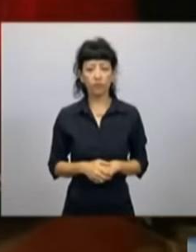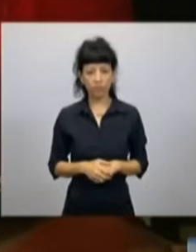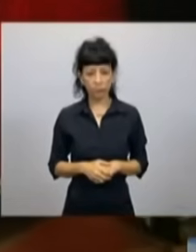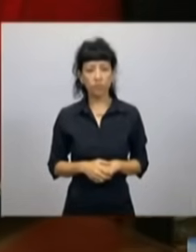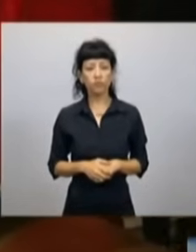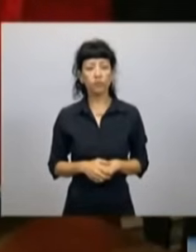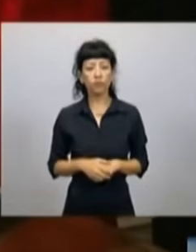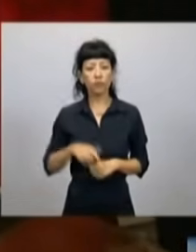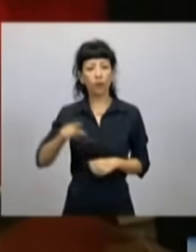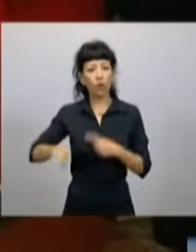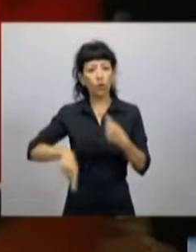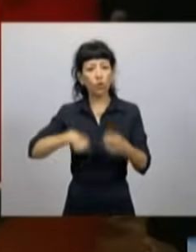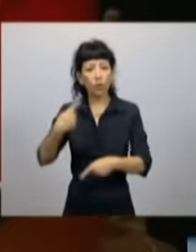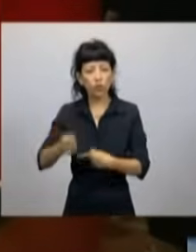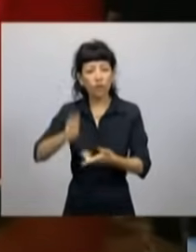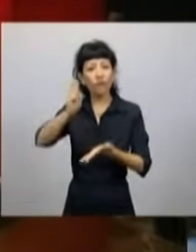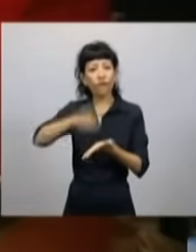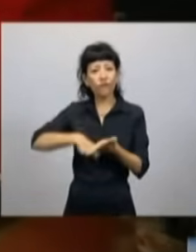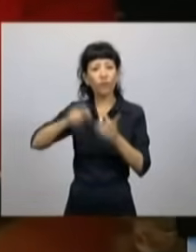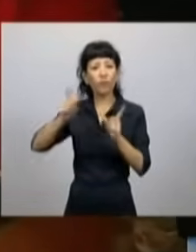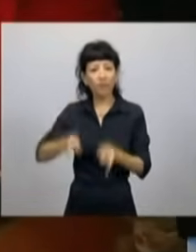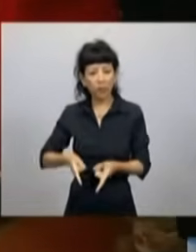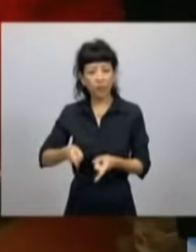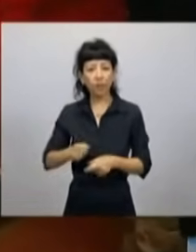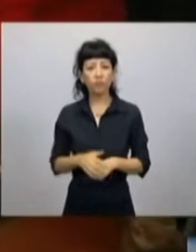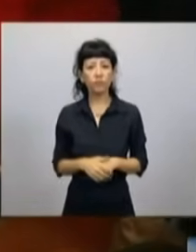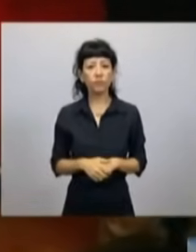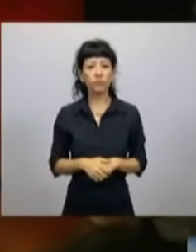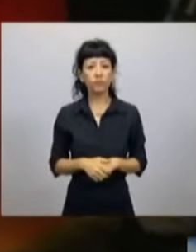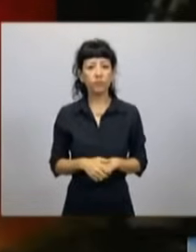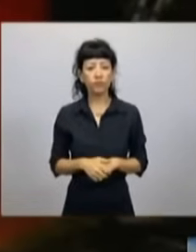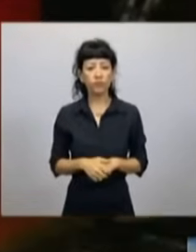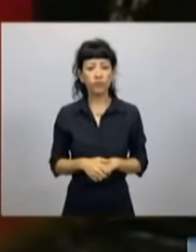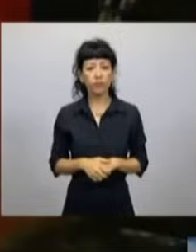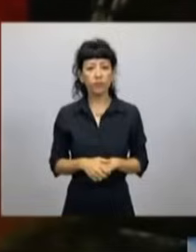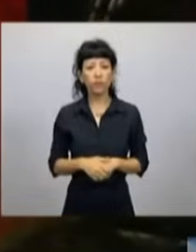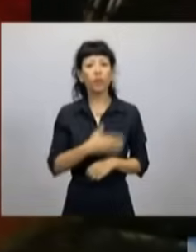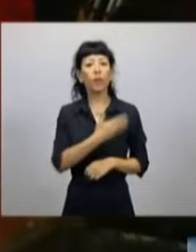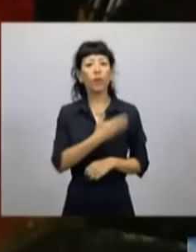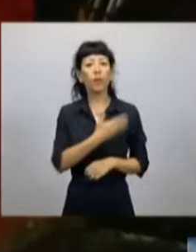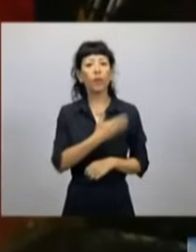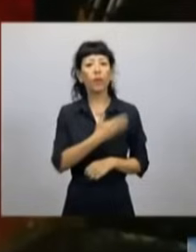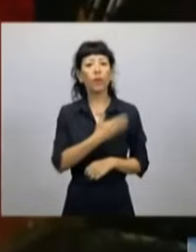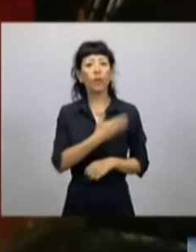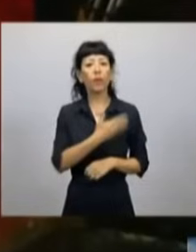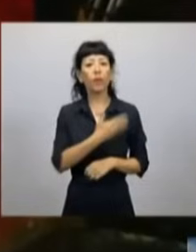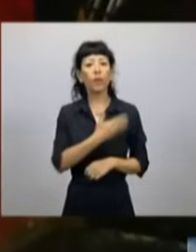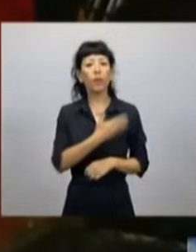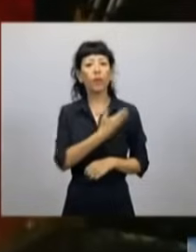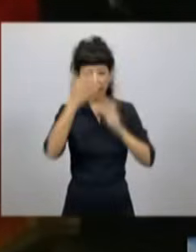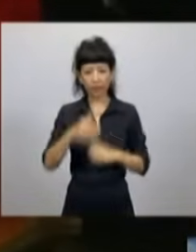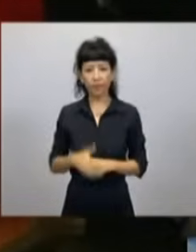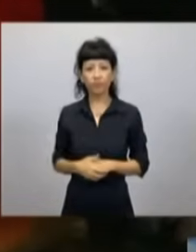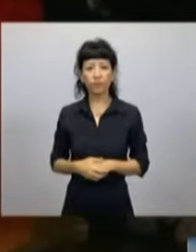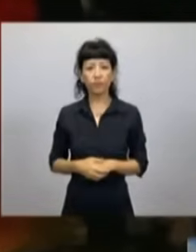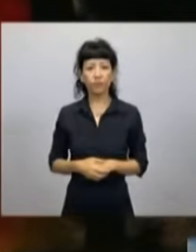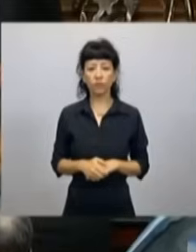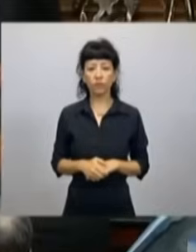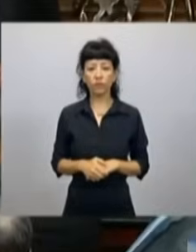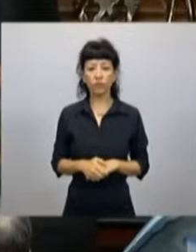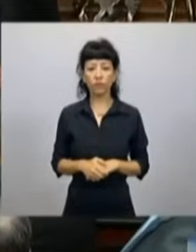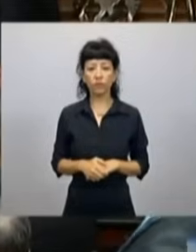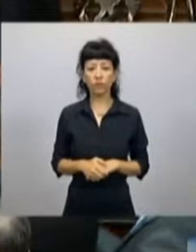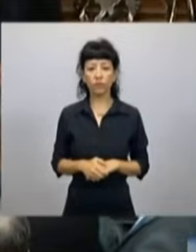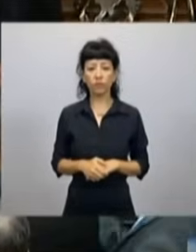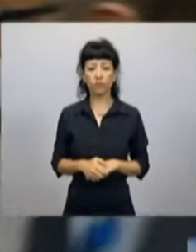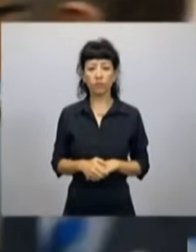primarias, del de primera vuelta, del de segunda vuelta, y lo mismo uno podría aplicarle al presidente en ejercicio de Argentina.